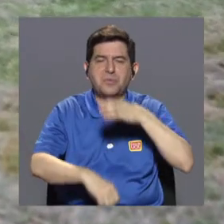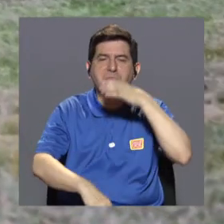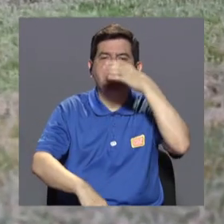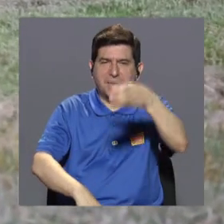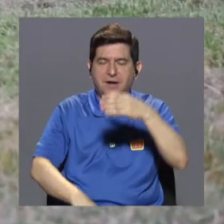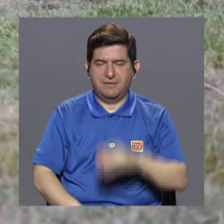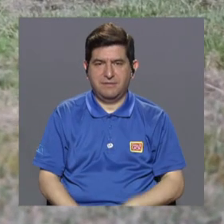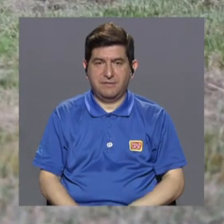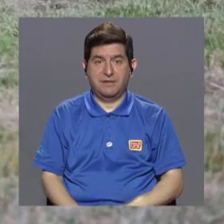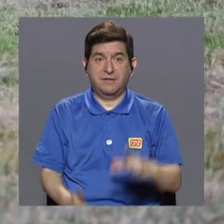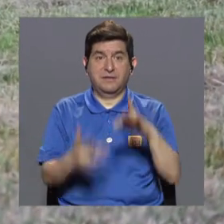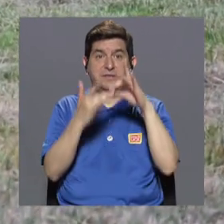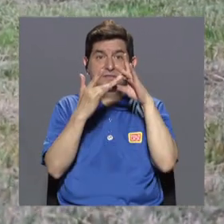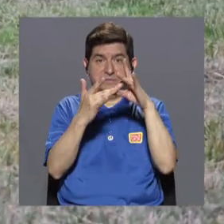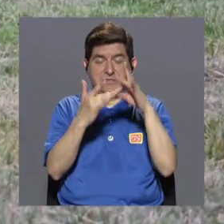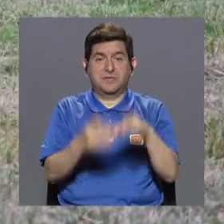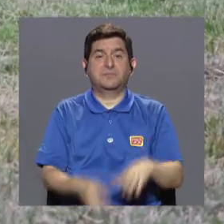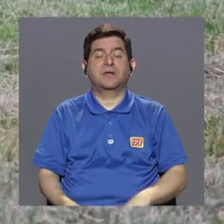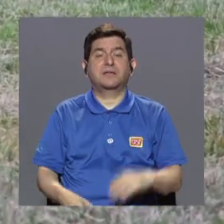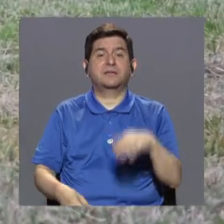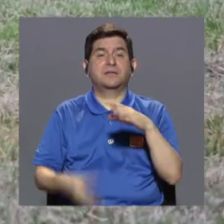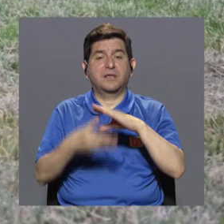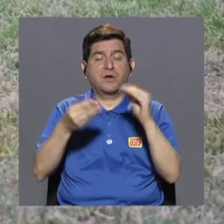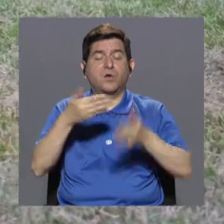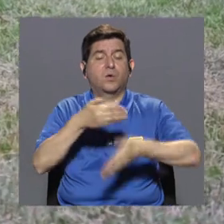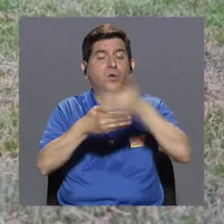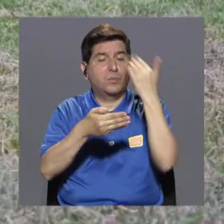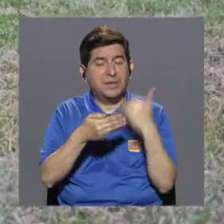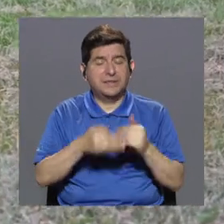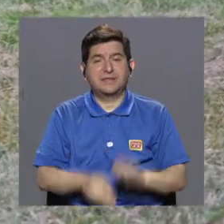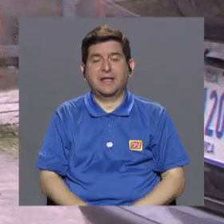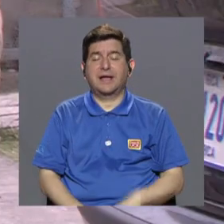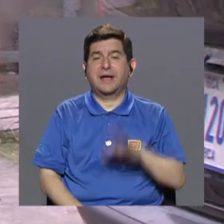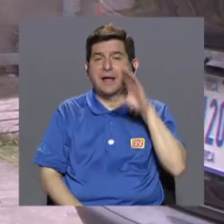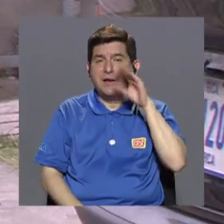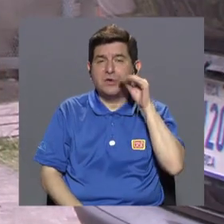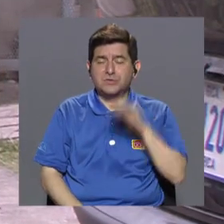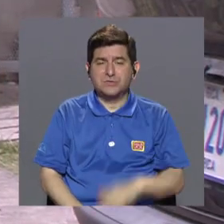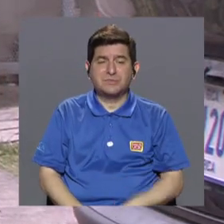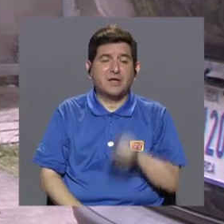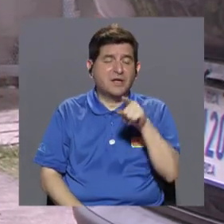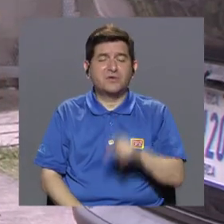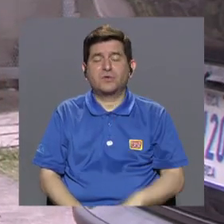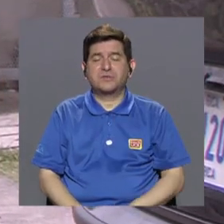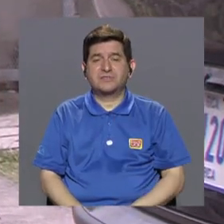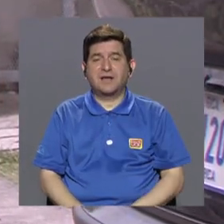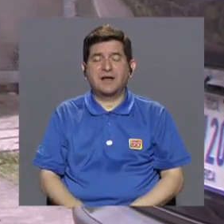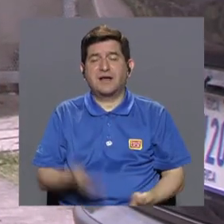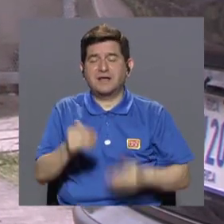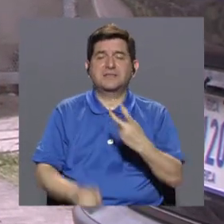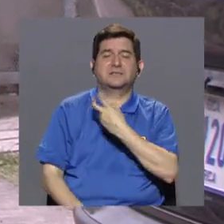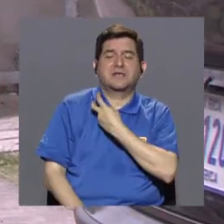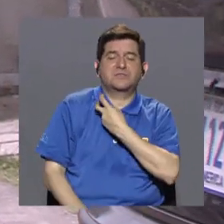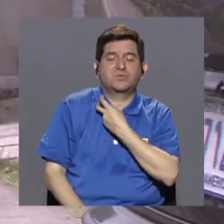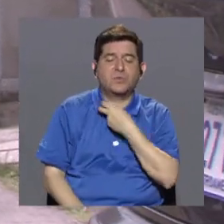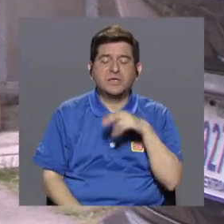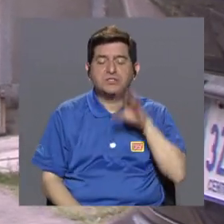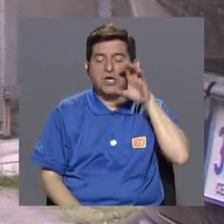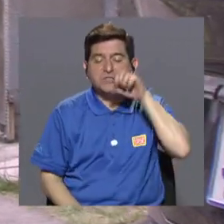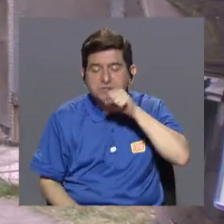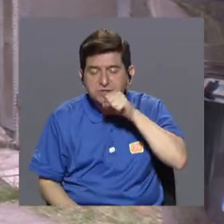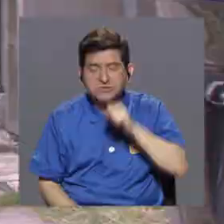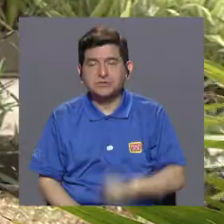que se recomienda, más que todo por lo que comentaba al principio, que uh-huh. los perros pasan cogiendo huesos del